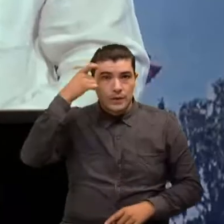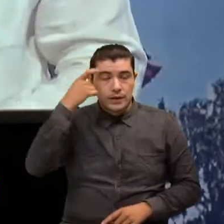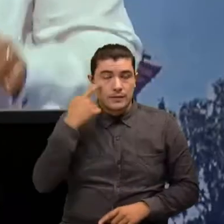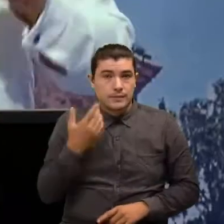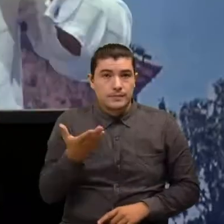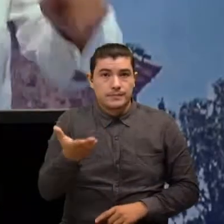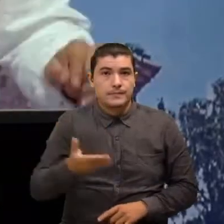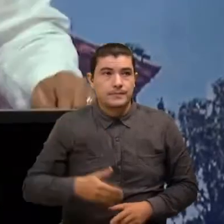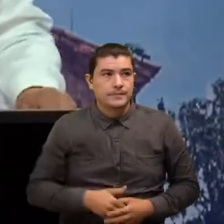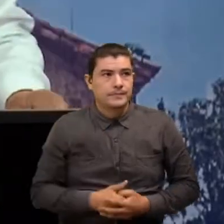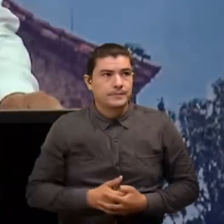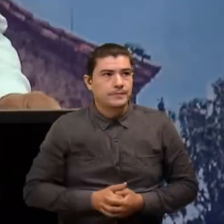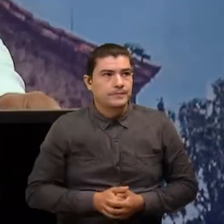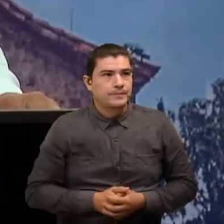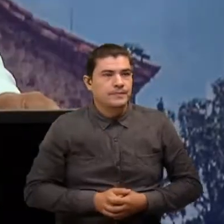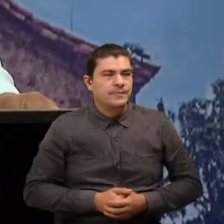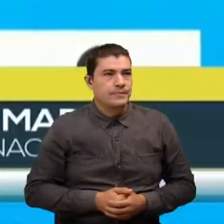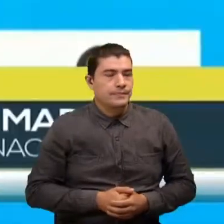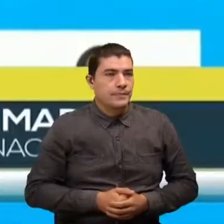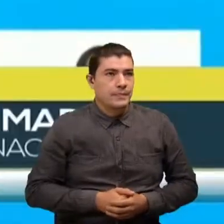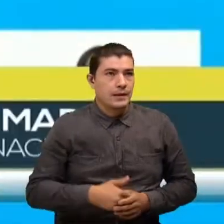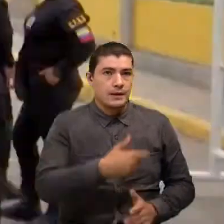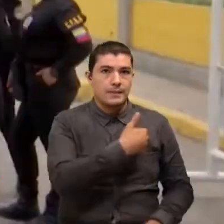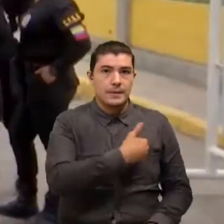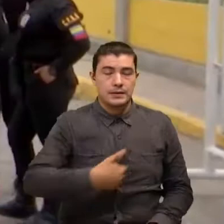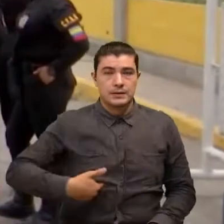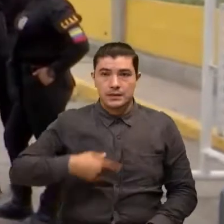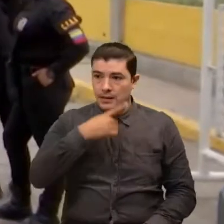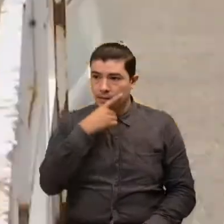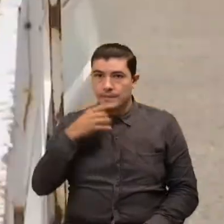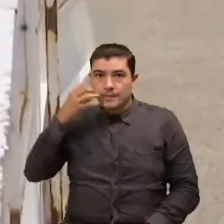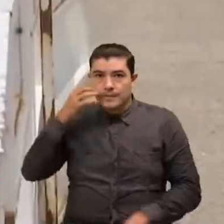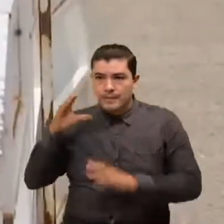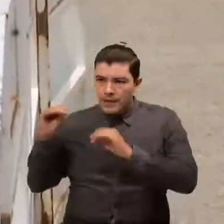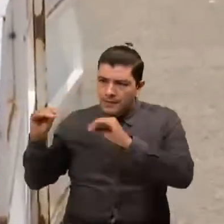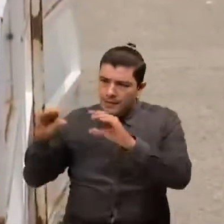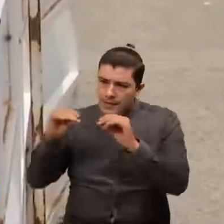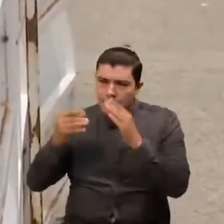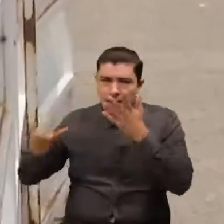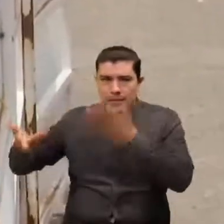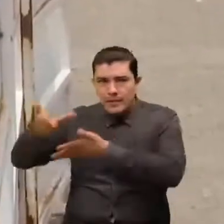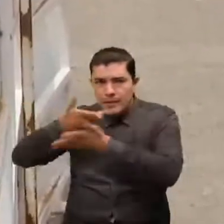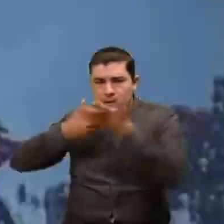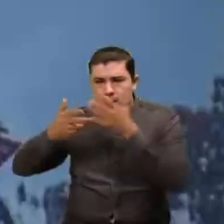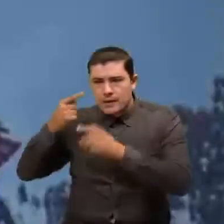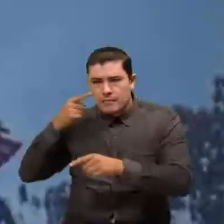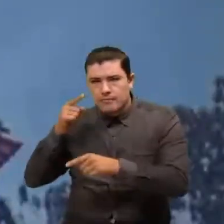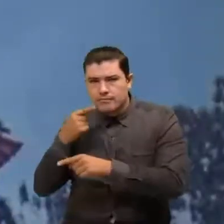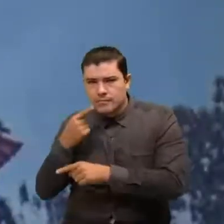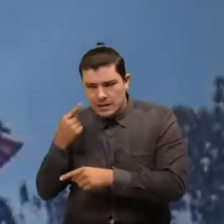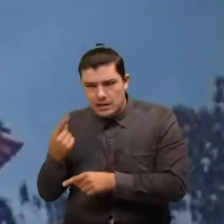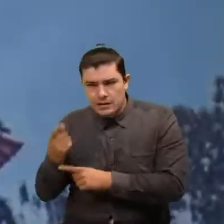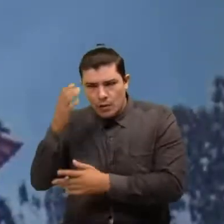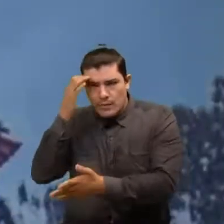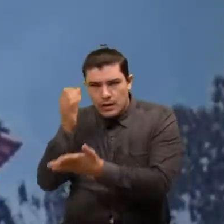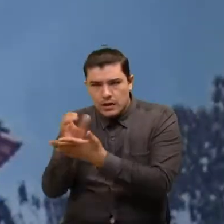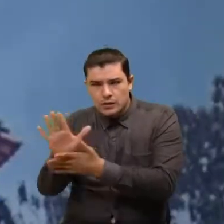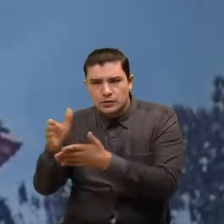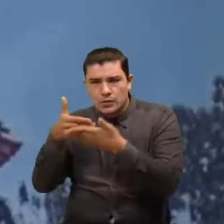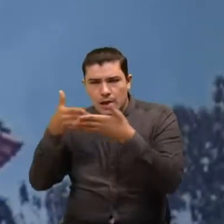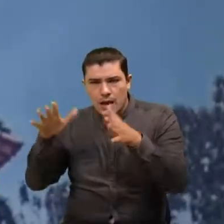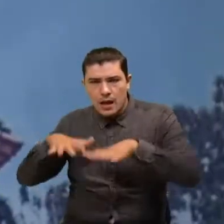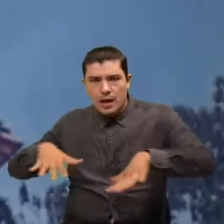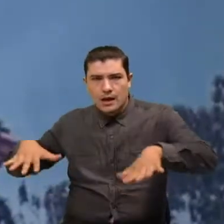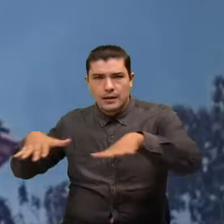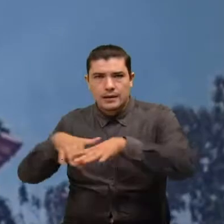presidente duque le salió al paso las declaraciones de maduro sobre la reapertura de la frontera de ese sentido quiero hacer referencia también a lo